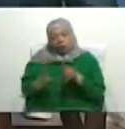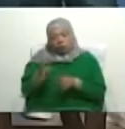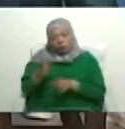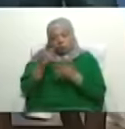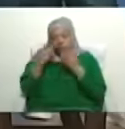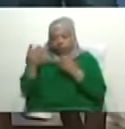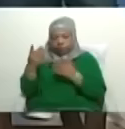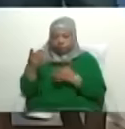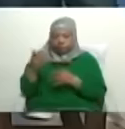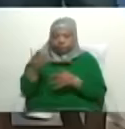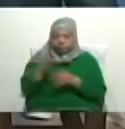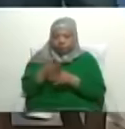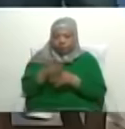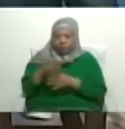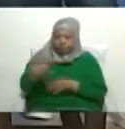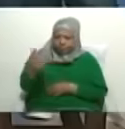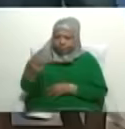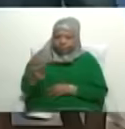gusto las compartiremos.